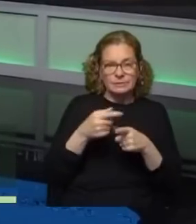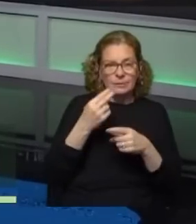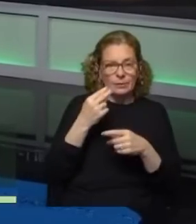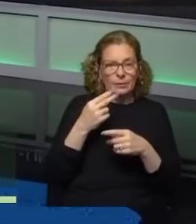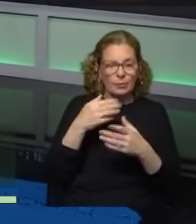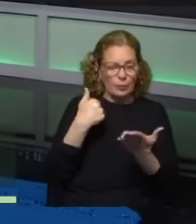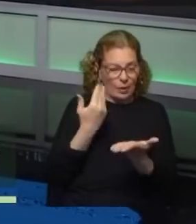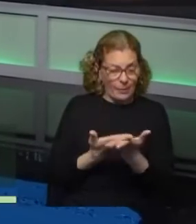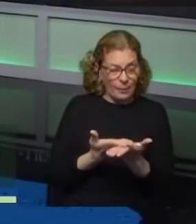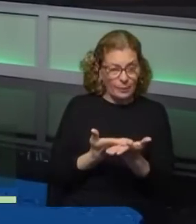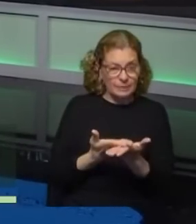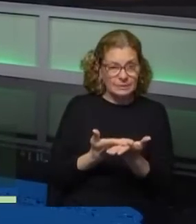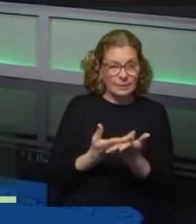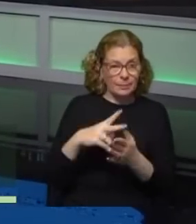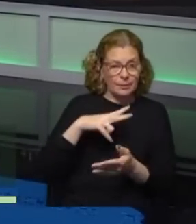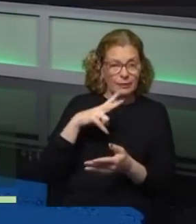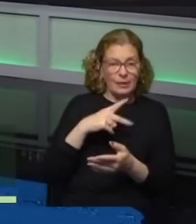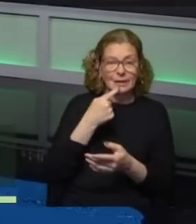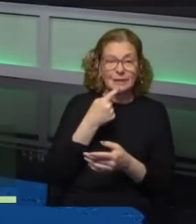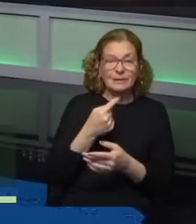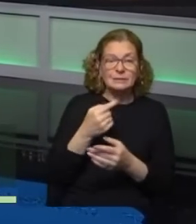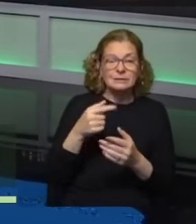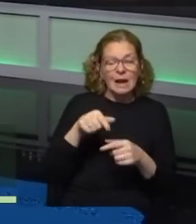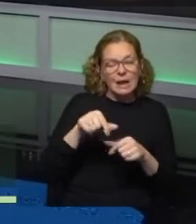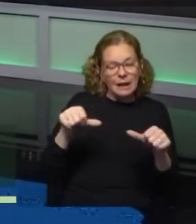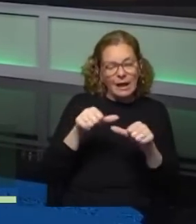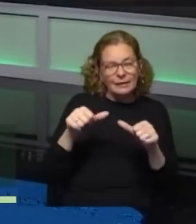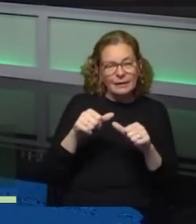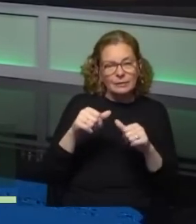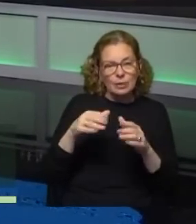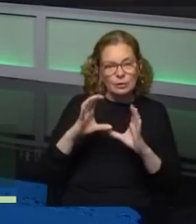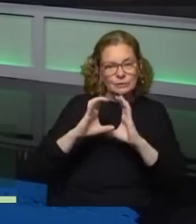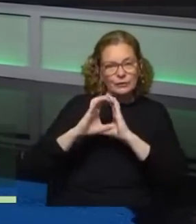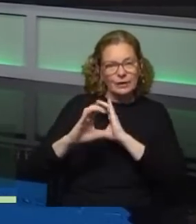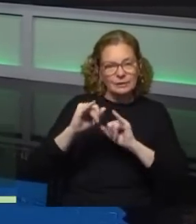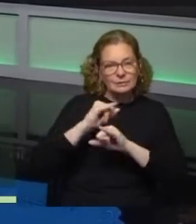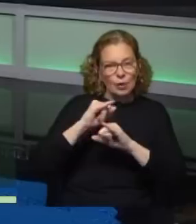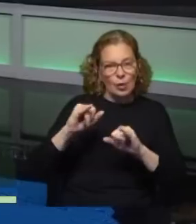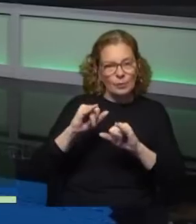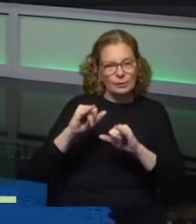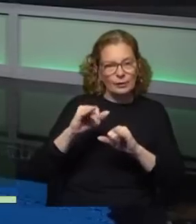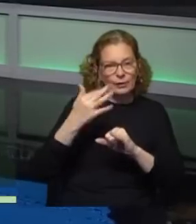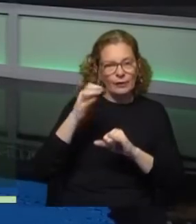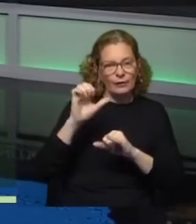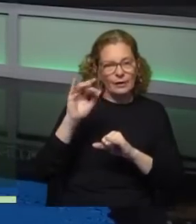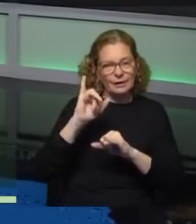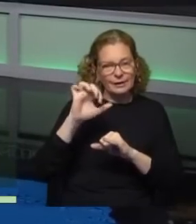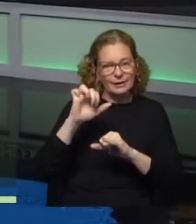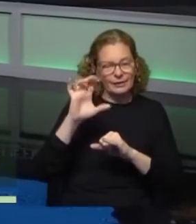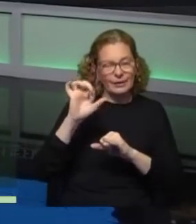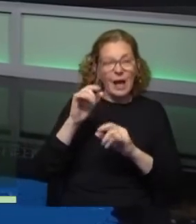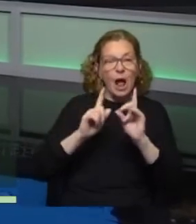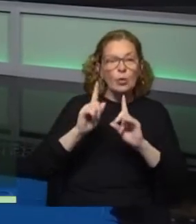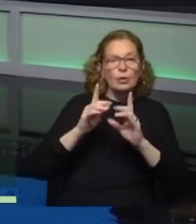propuesta por actores privados que pretende construir allí una terminal de pasajeros una terminal de ferries también algunos